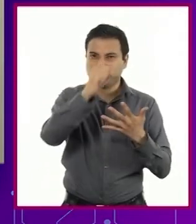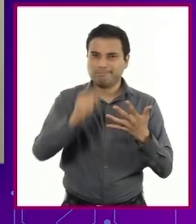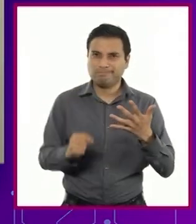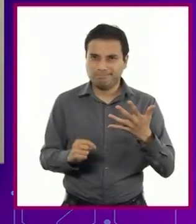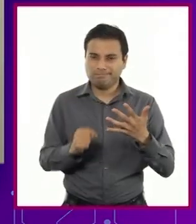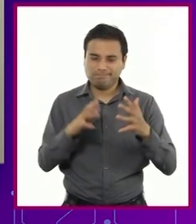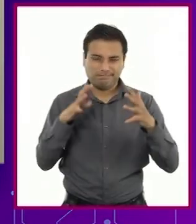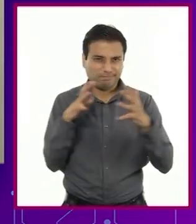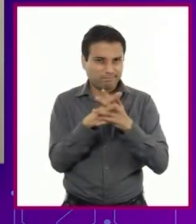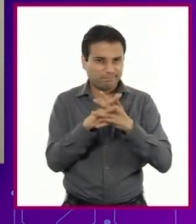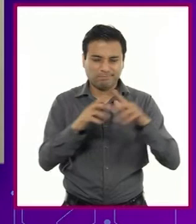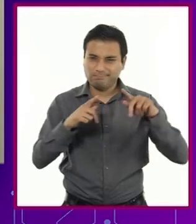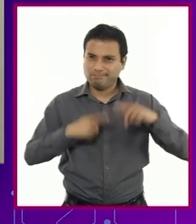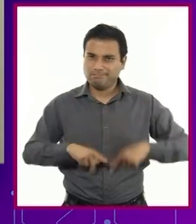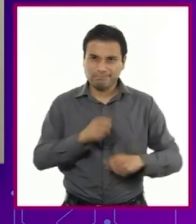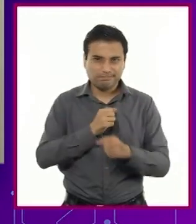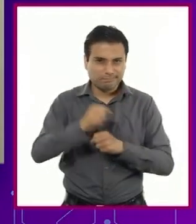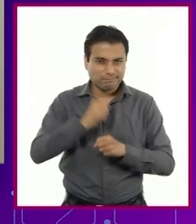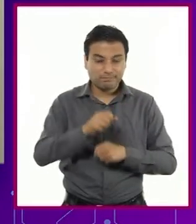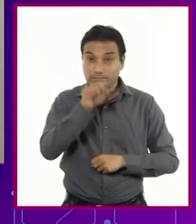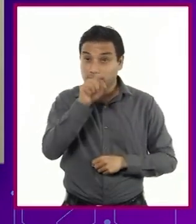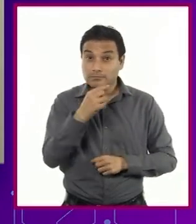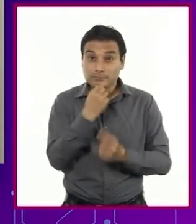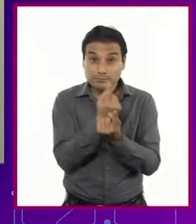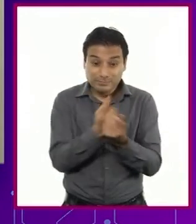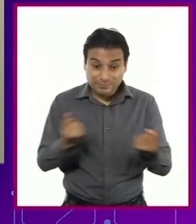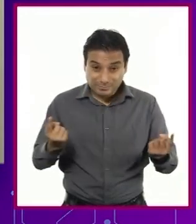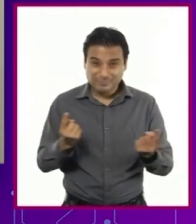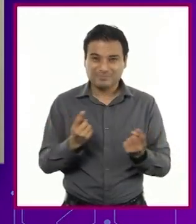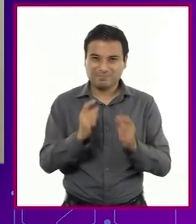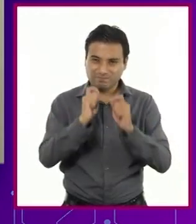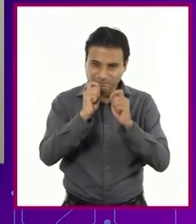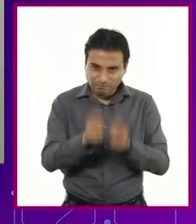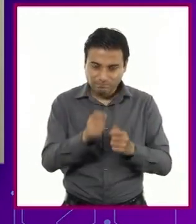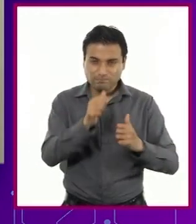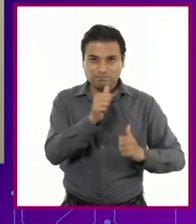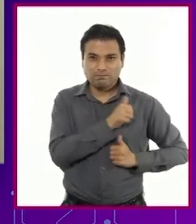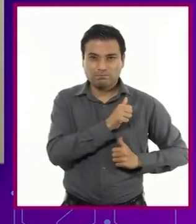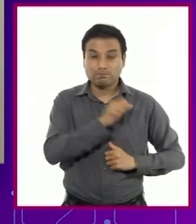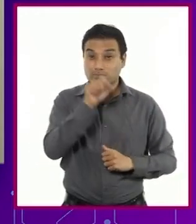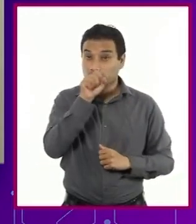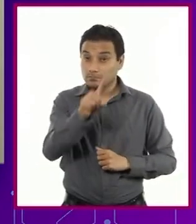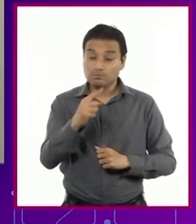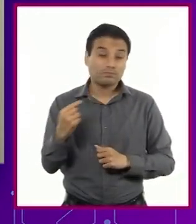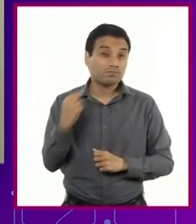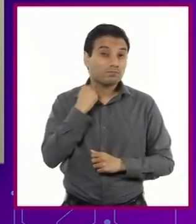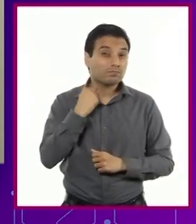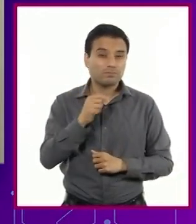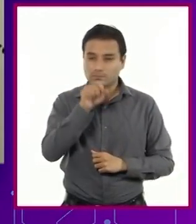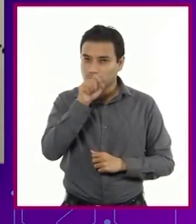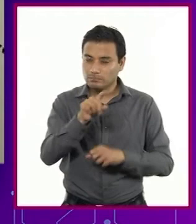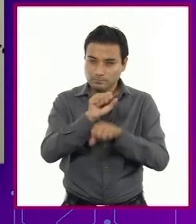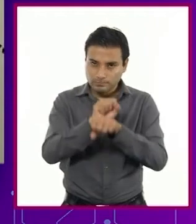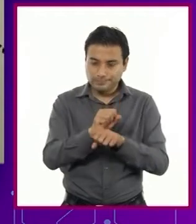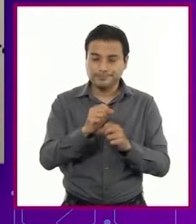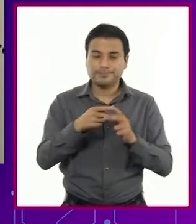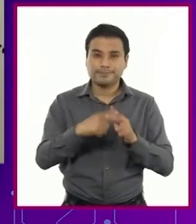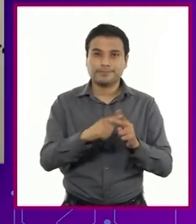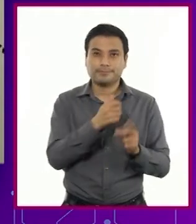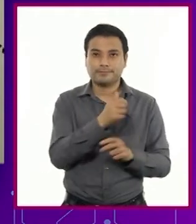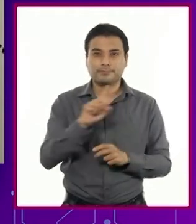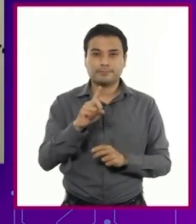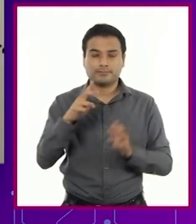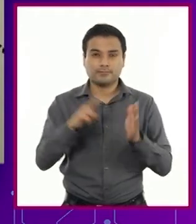humanidad, incluyendo el reclutamiento de niños soldado, asesinatos y esclavitud. El juicio comenzó el 6 de diciembre